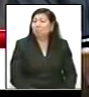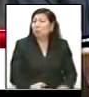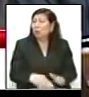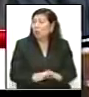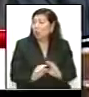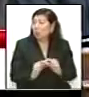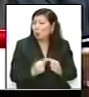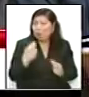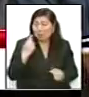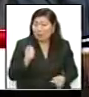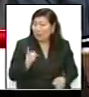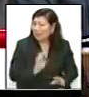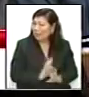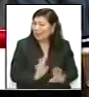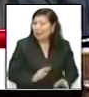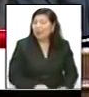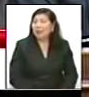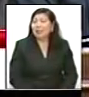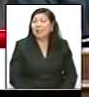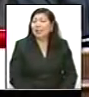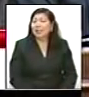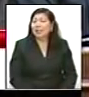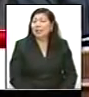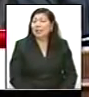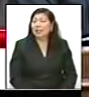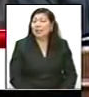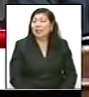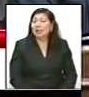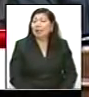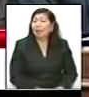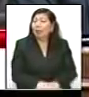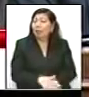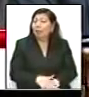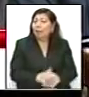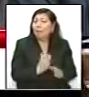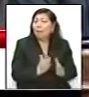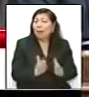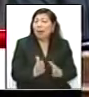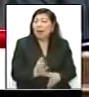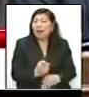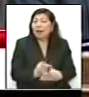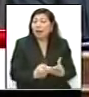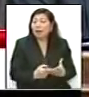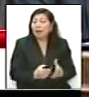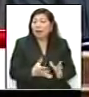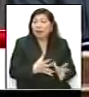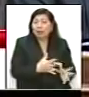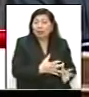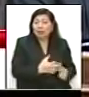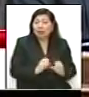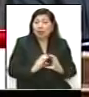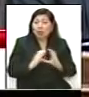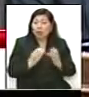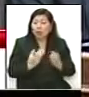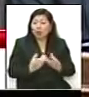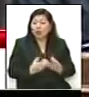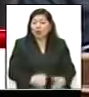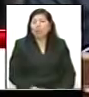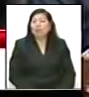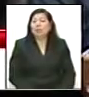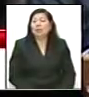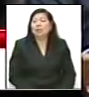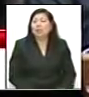a ellos. Eso era un plan estratégico para tomar de secuestro el Congreso de la República y